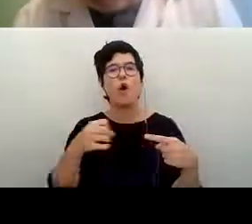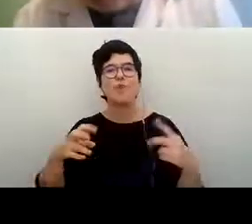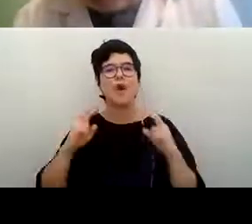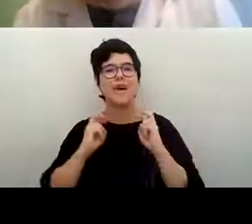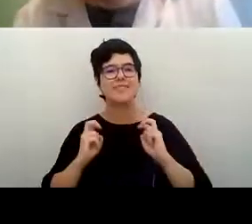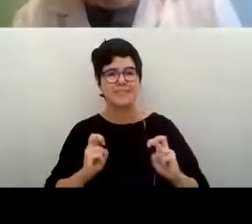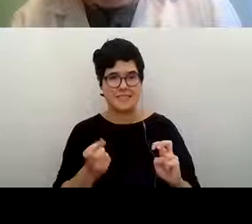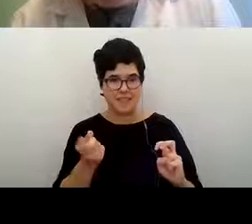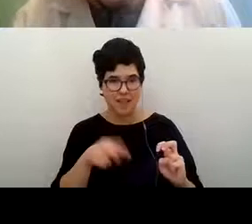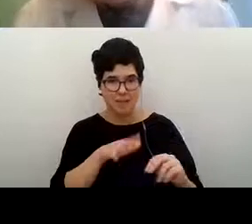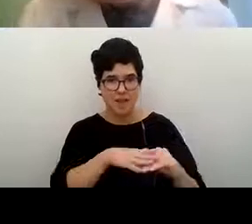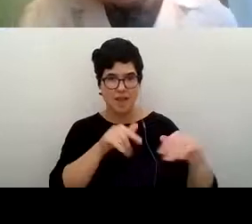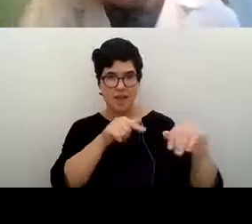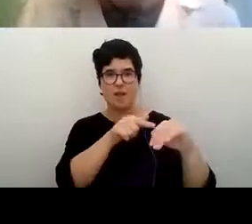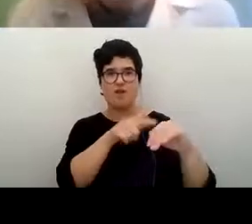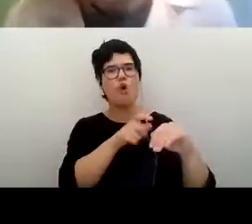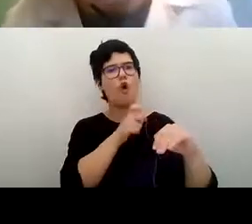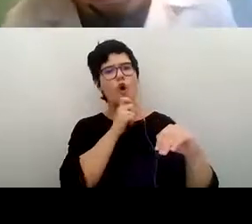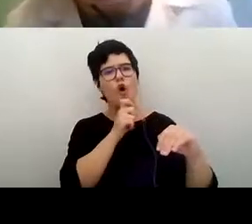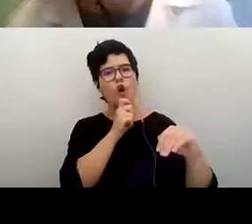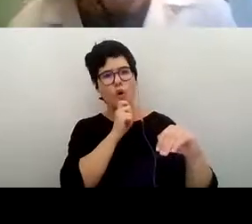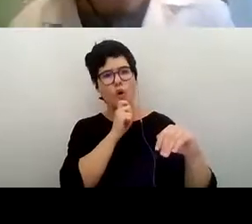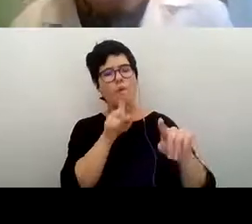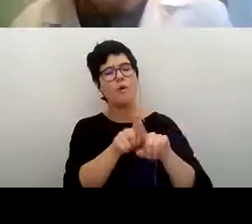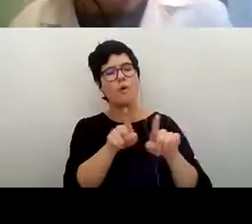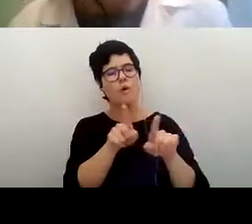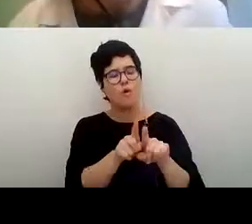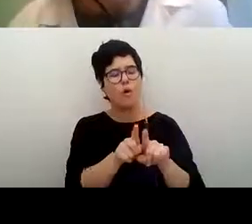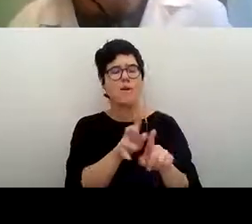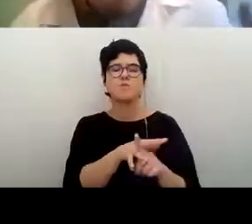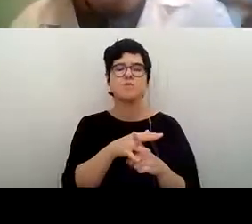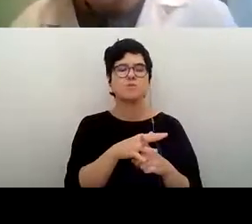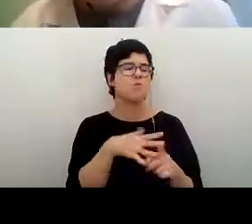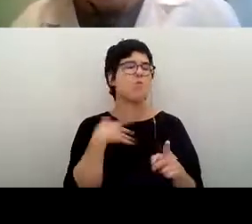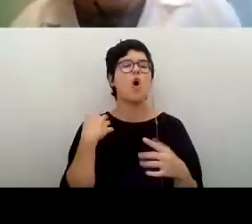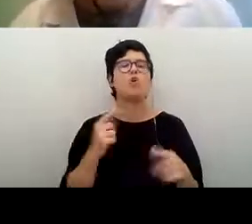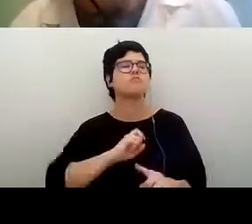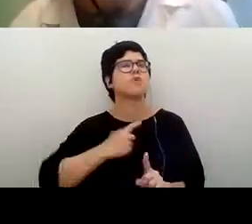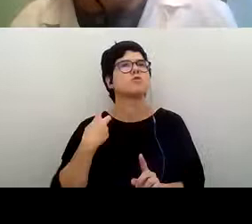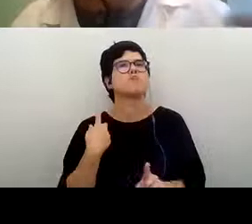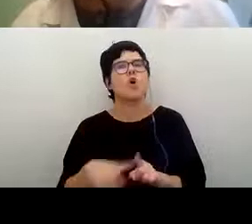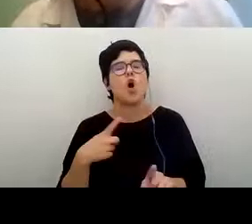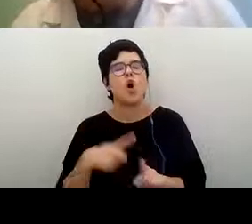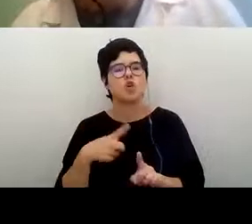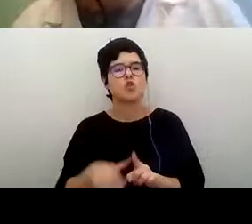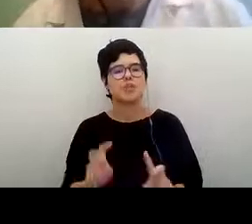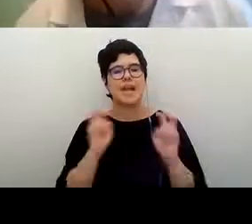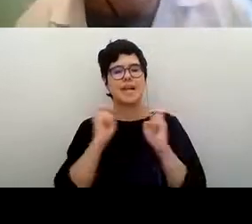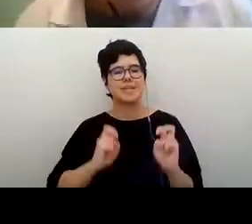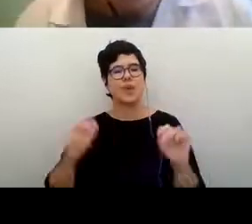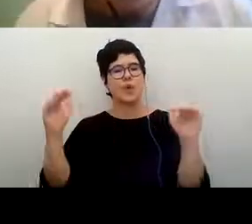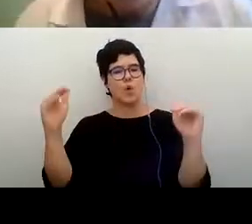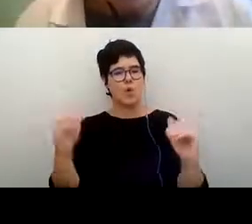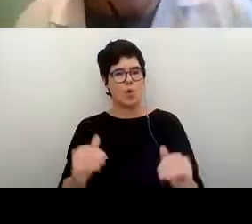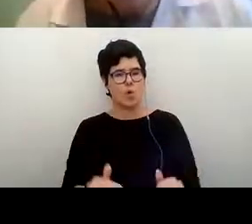que hemos de hacer son seguir maniobras desestresantes, realización de ejercicio físico regular, técnicas de relajación o potenciación